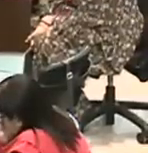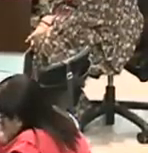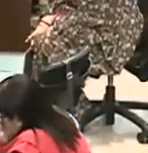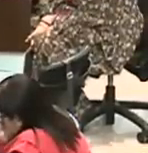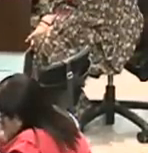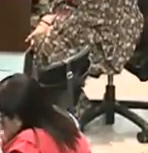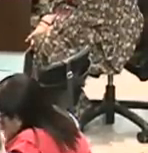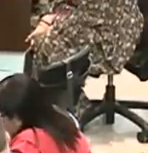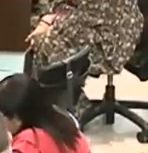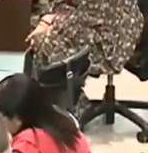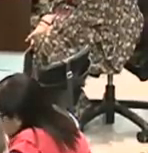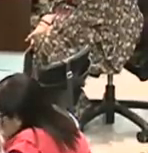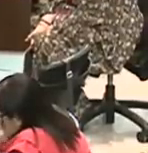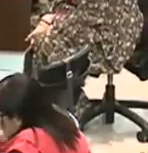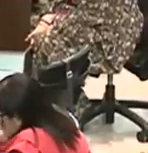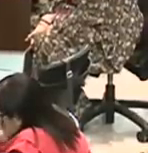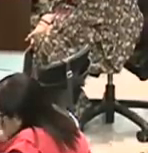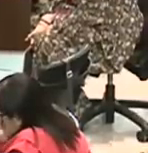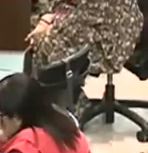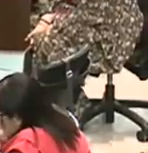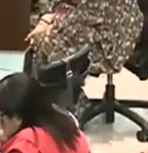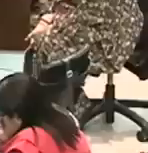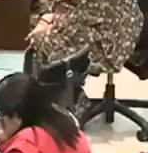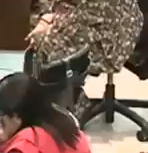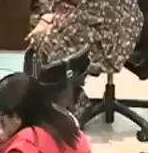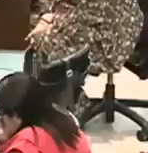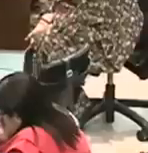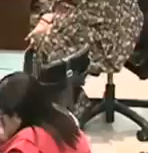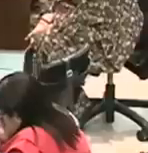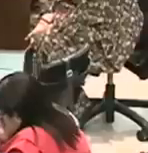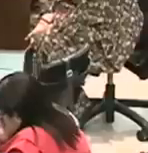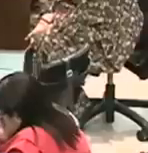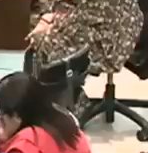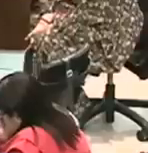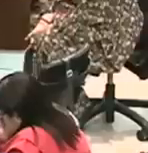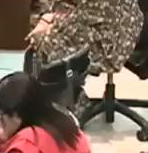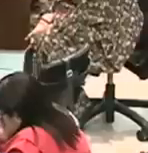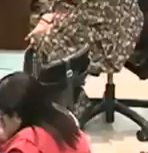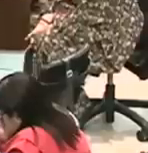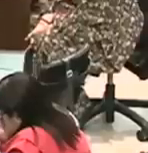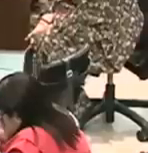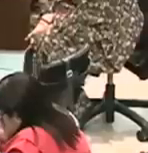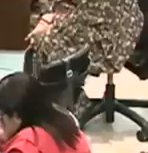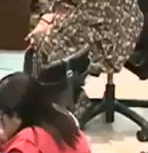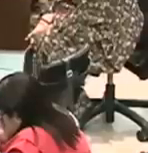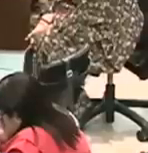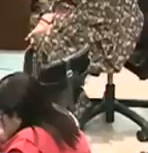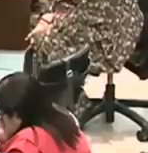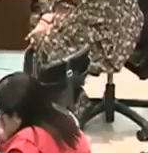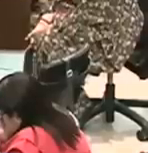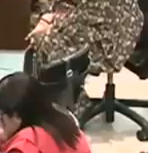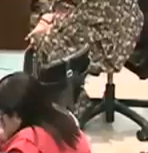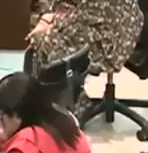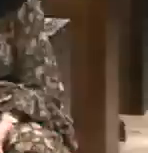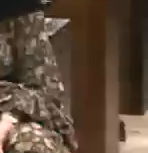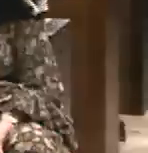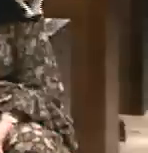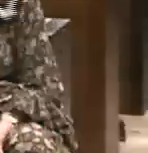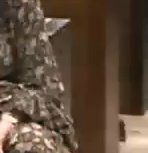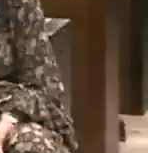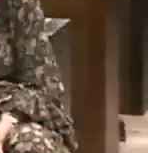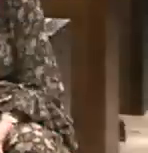poco cuando por boca de una extraordinaria mujer también,